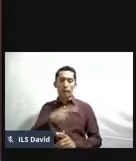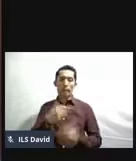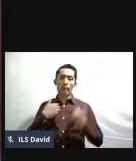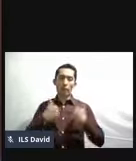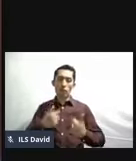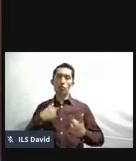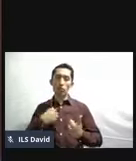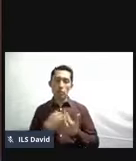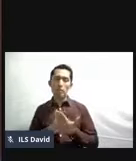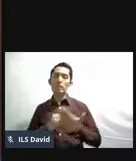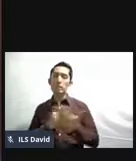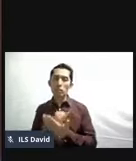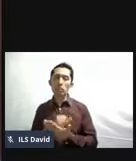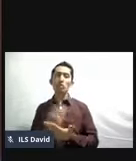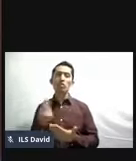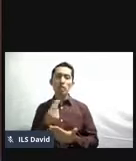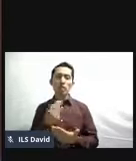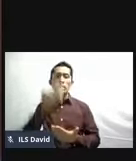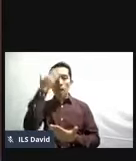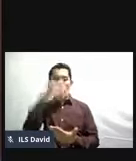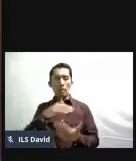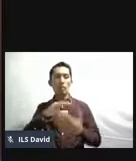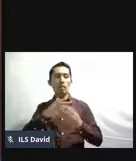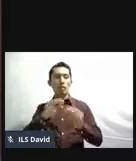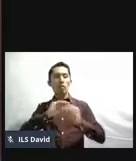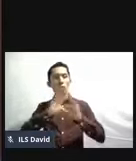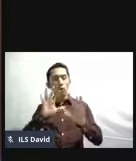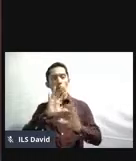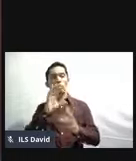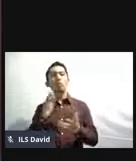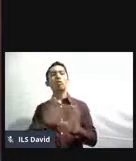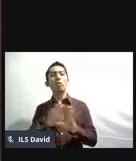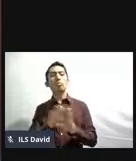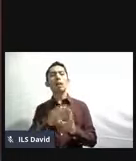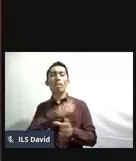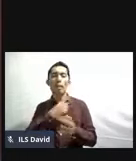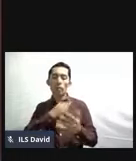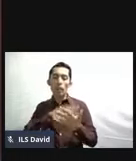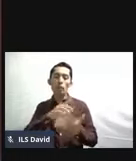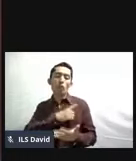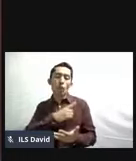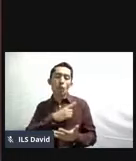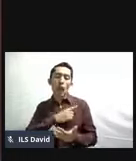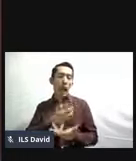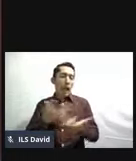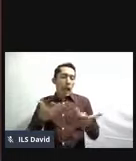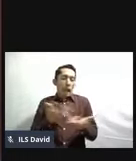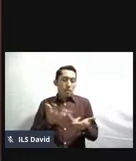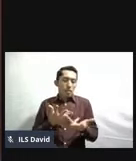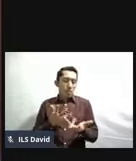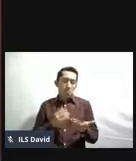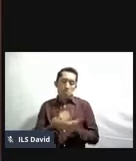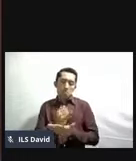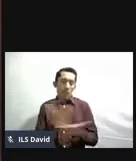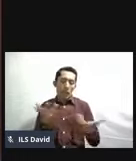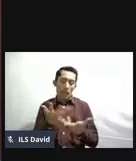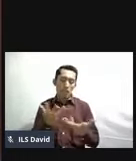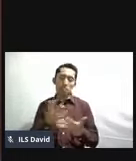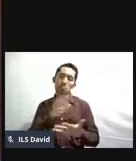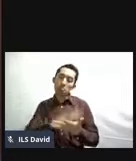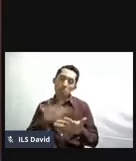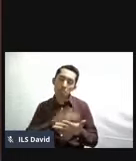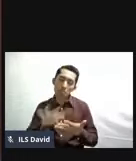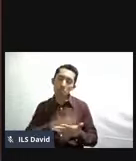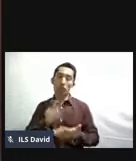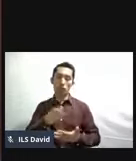decisiones correctas o decisiones alineadas a nuestro bienestar. Dicen algunos teóricos al respecto